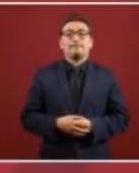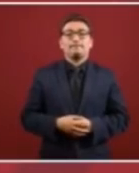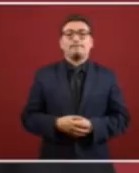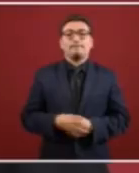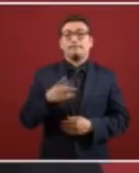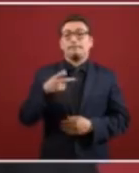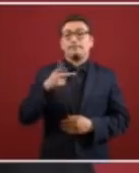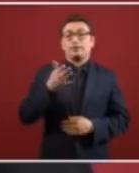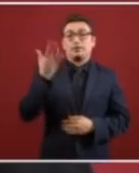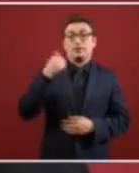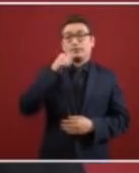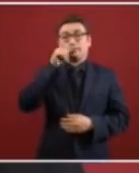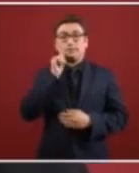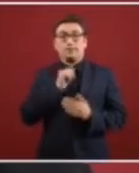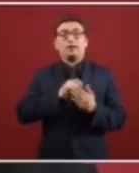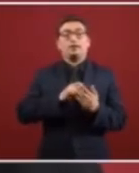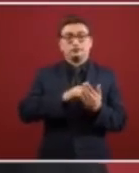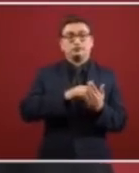Juárez escribió diciendo: